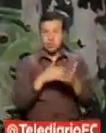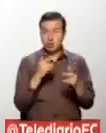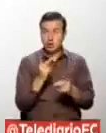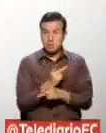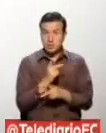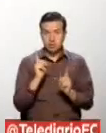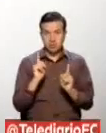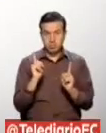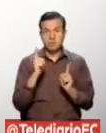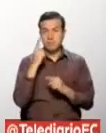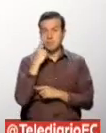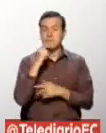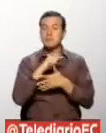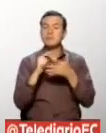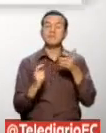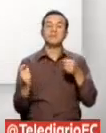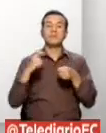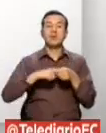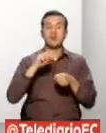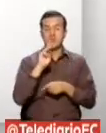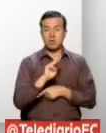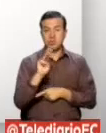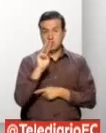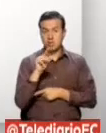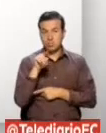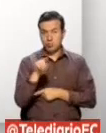vandálicas. Para ello deben inscribirse en